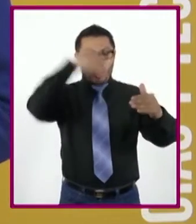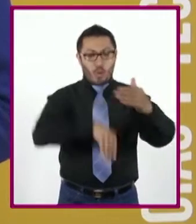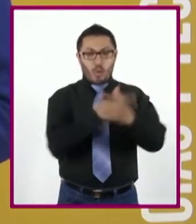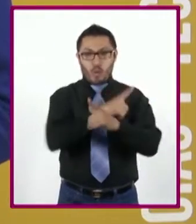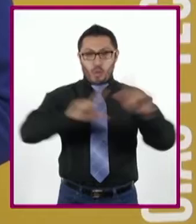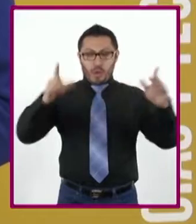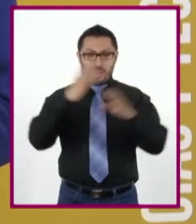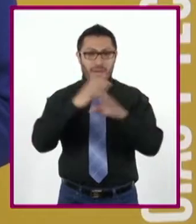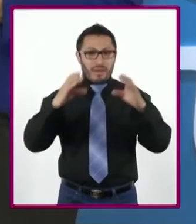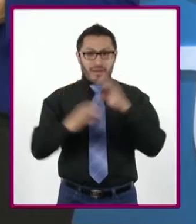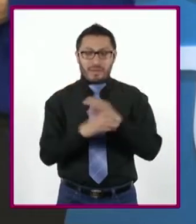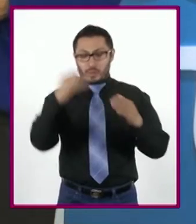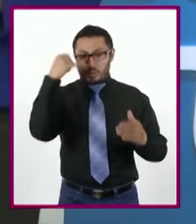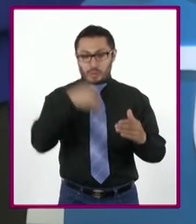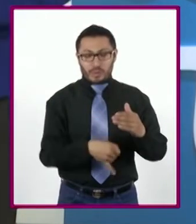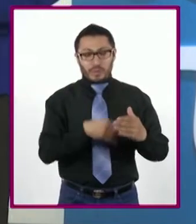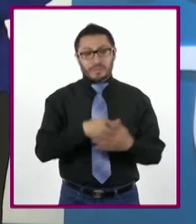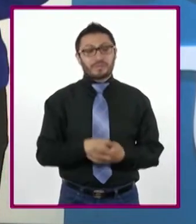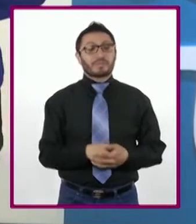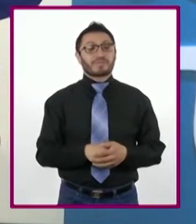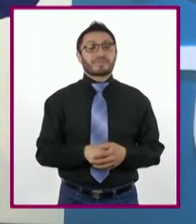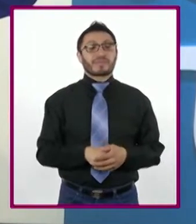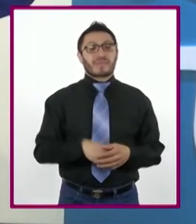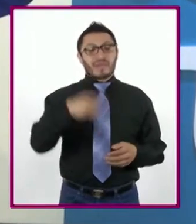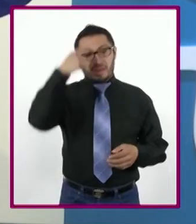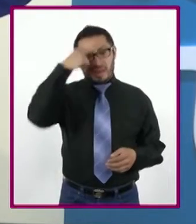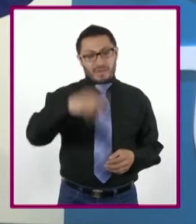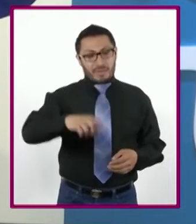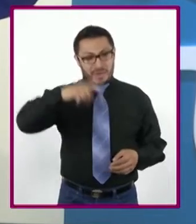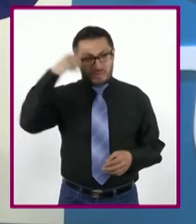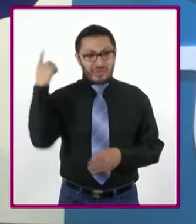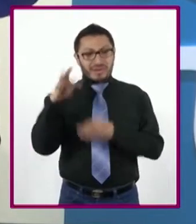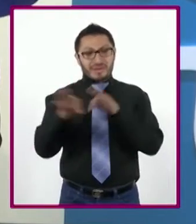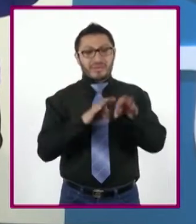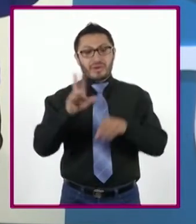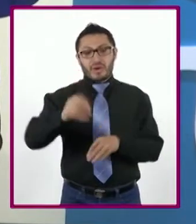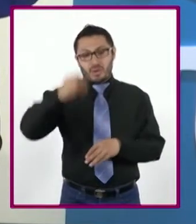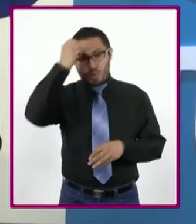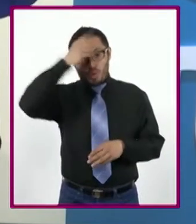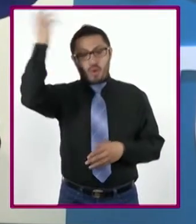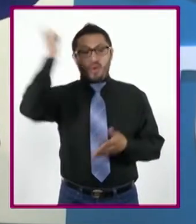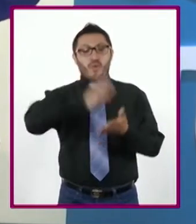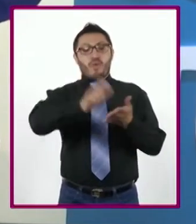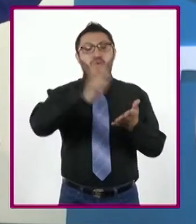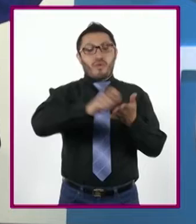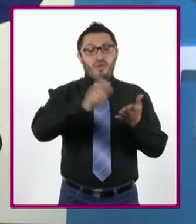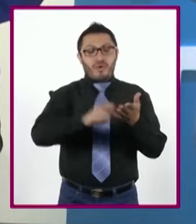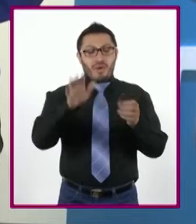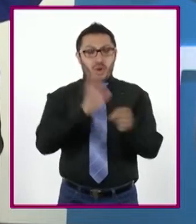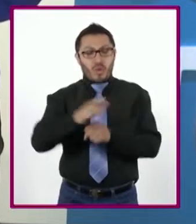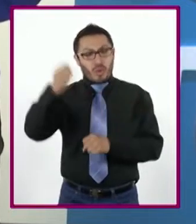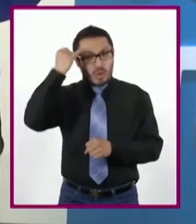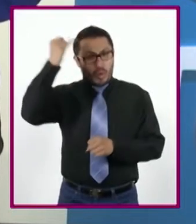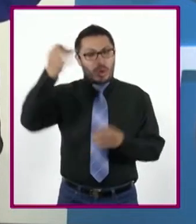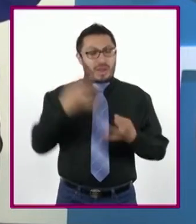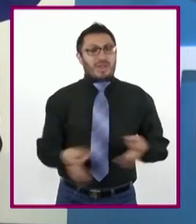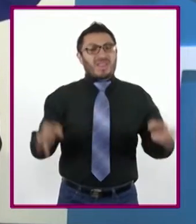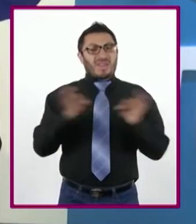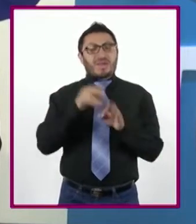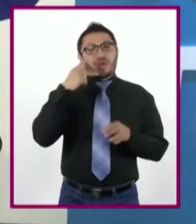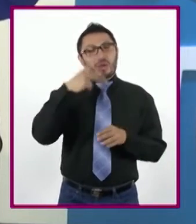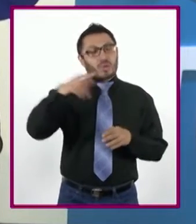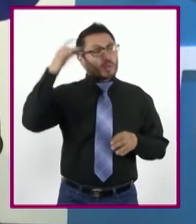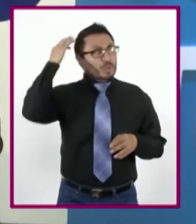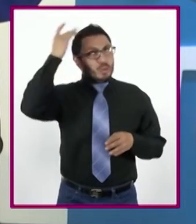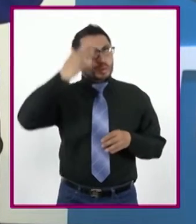de un objeto. Para facilitar este trabajo, no olvides tomar notas de las ideas principales de tus reflexiones y